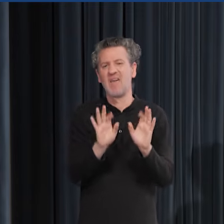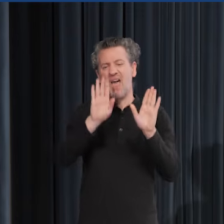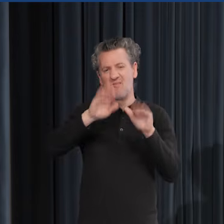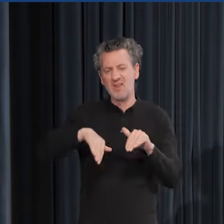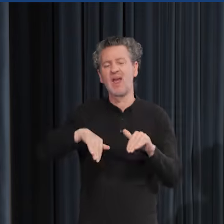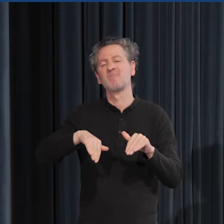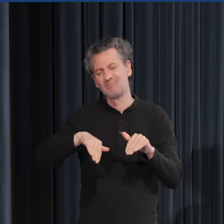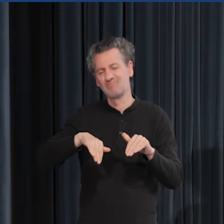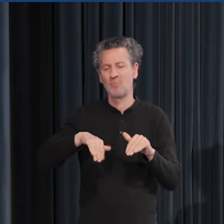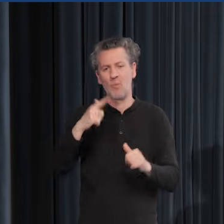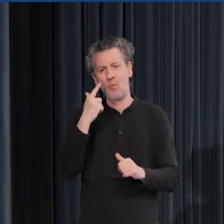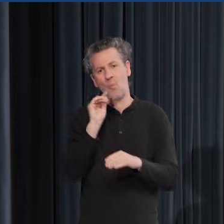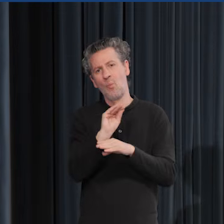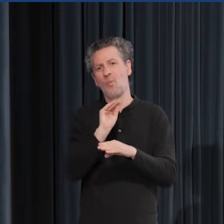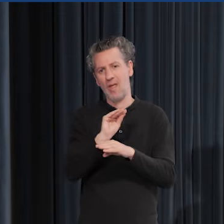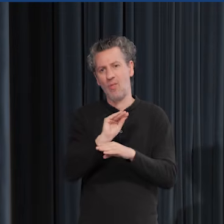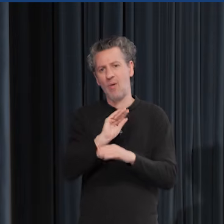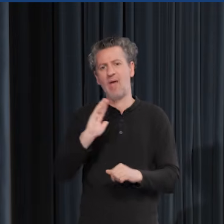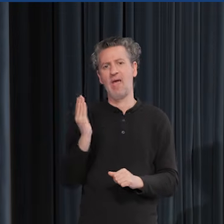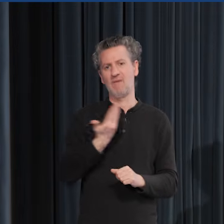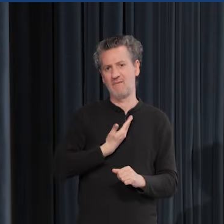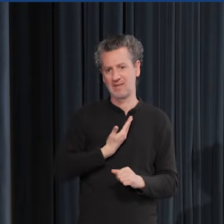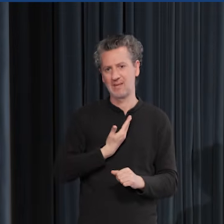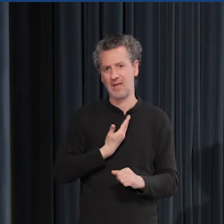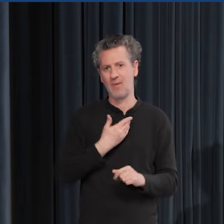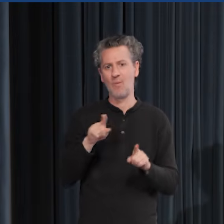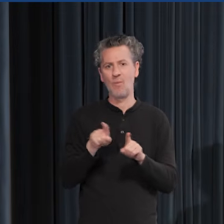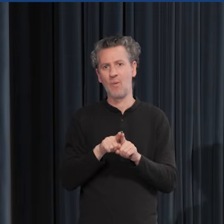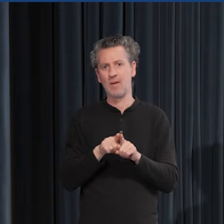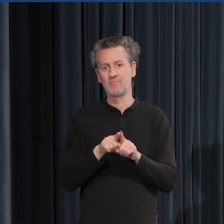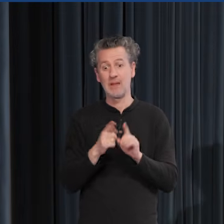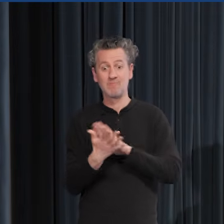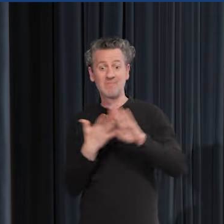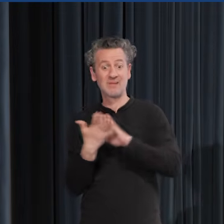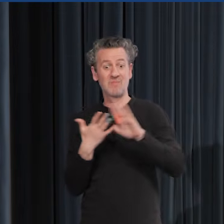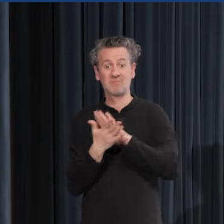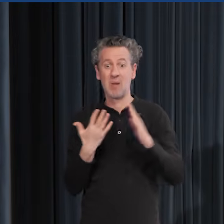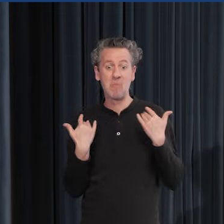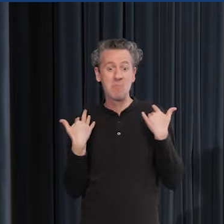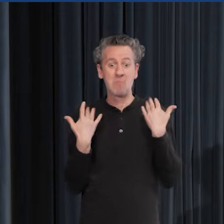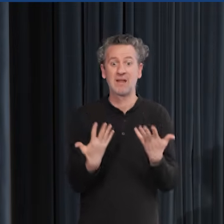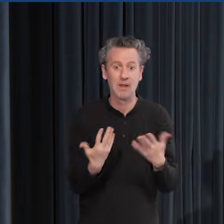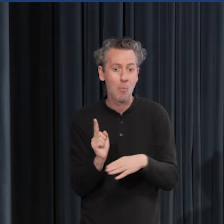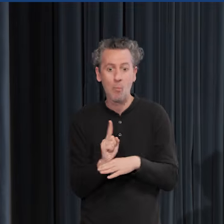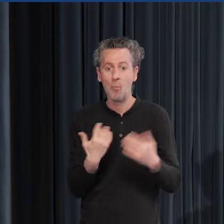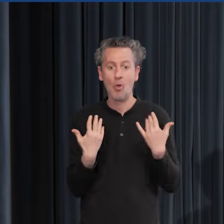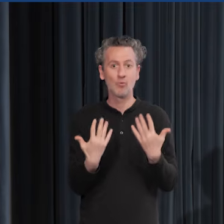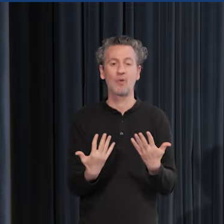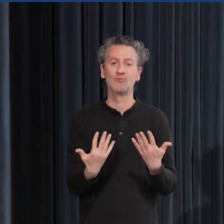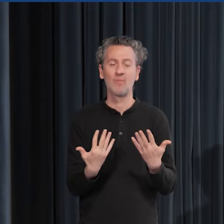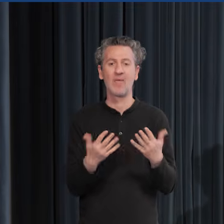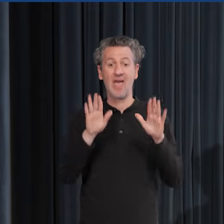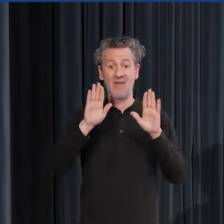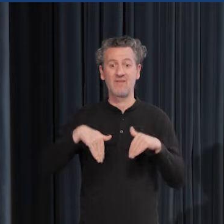su vez también, o puede conllevar que se tenga que improvisar, dado las prisas que se hacen a veces las cosas, y como